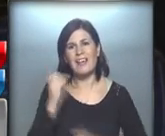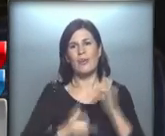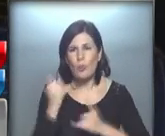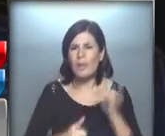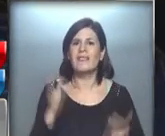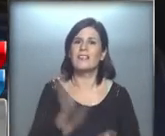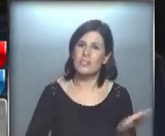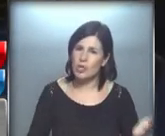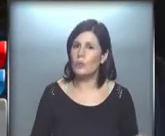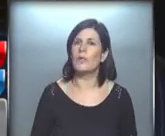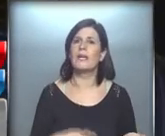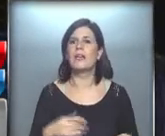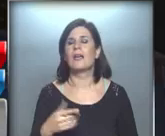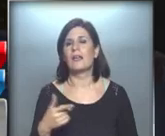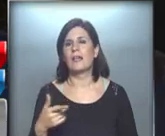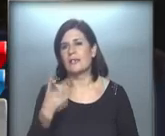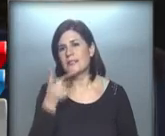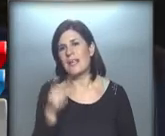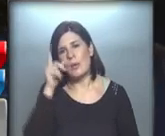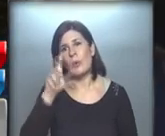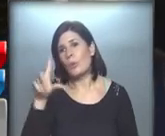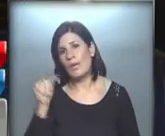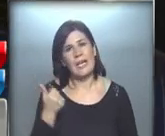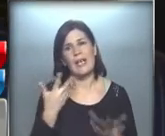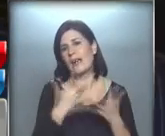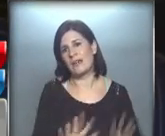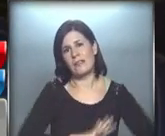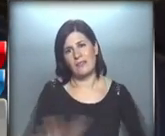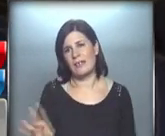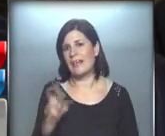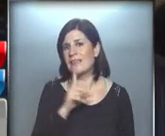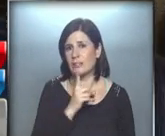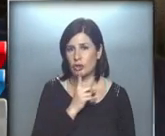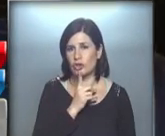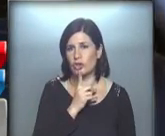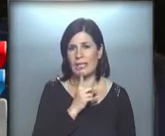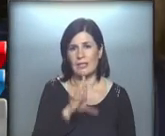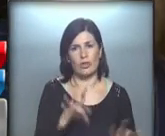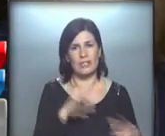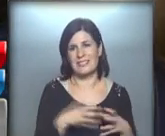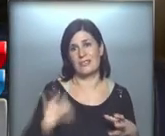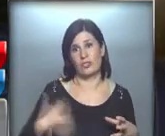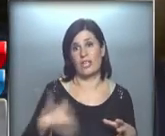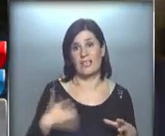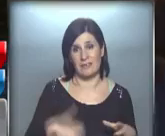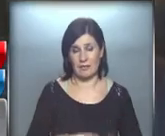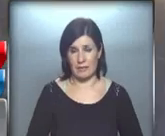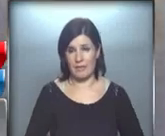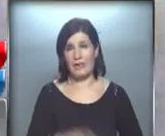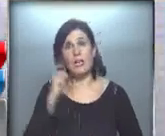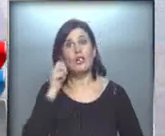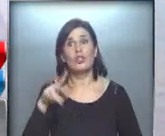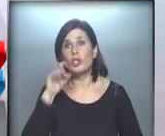referencia a la salida de Alejandro Sabella como director técnico de la selección argentina. Dijo Julio